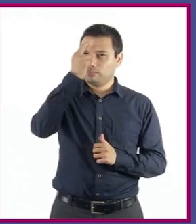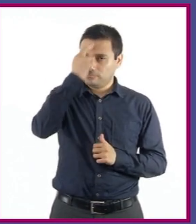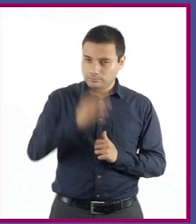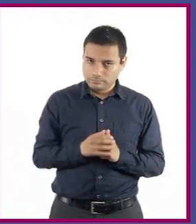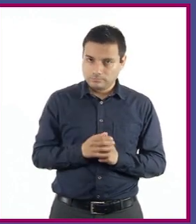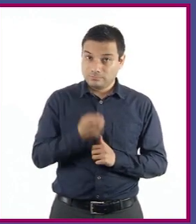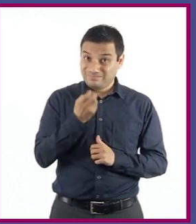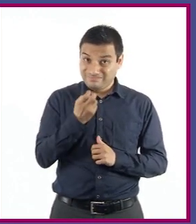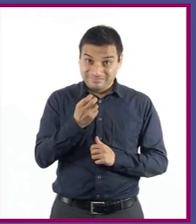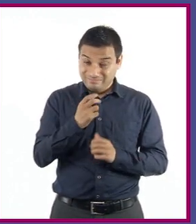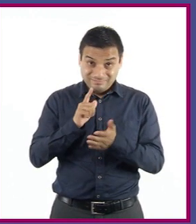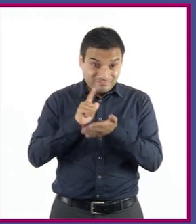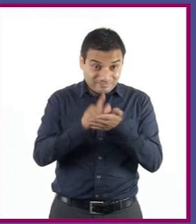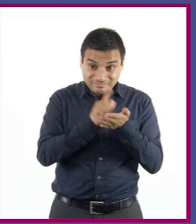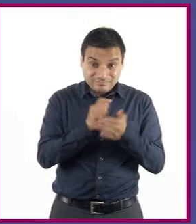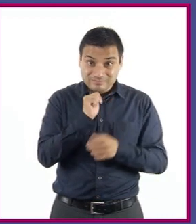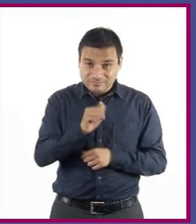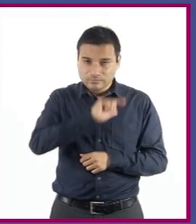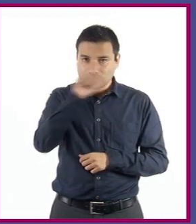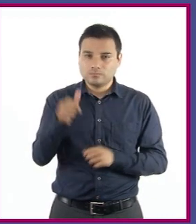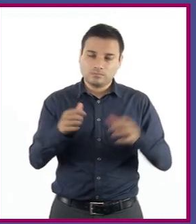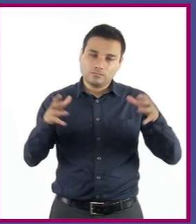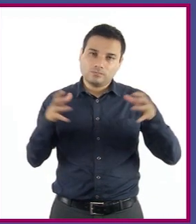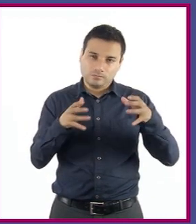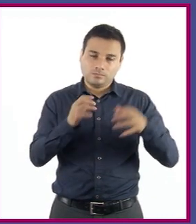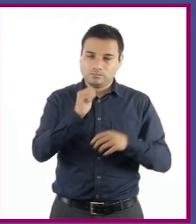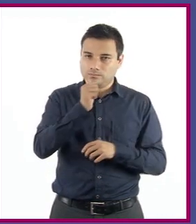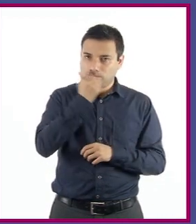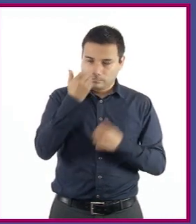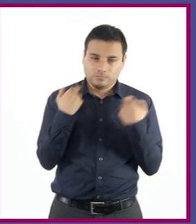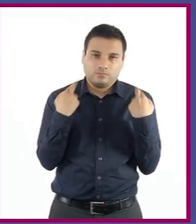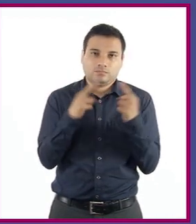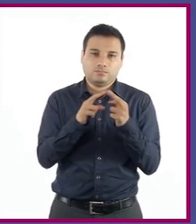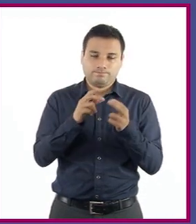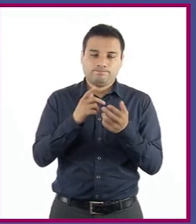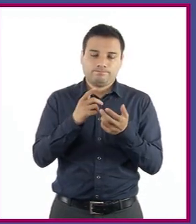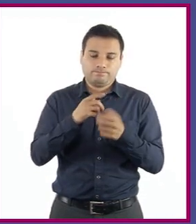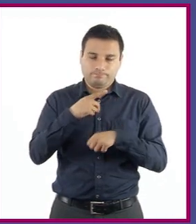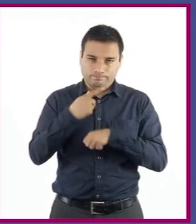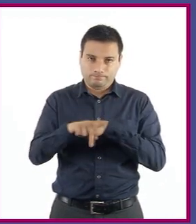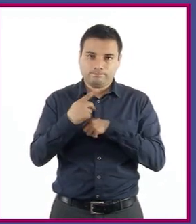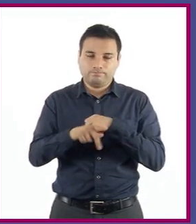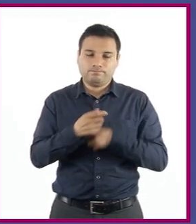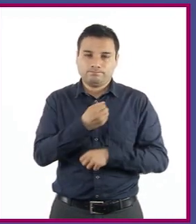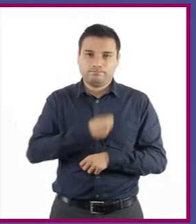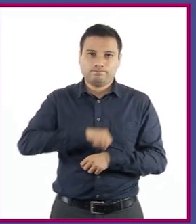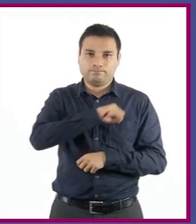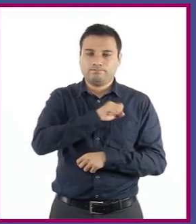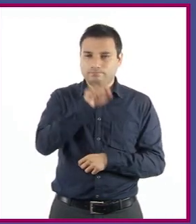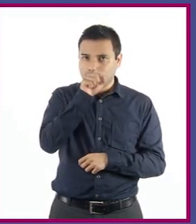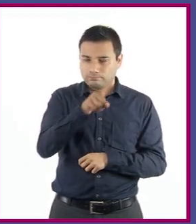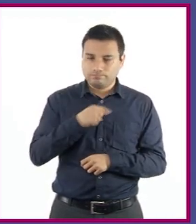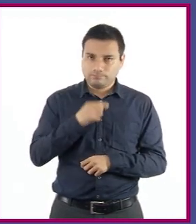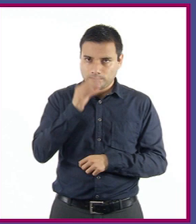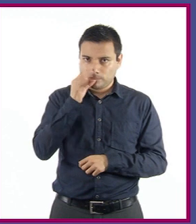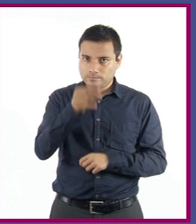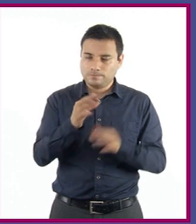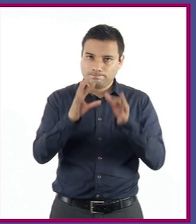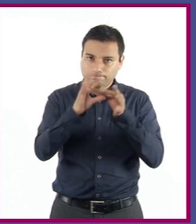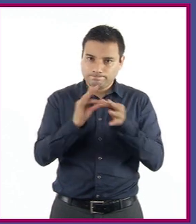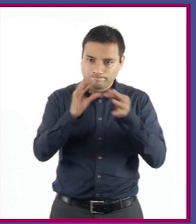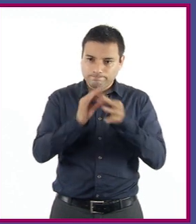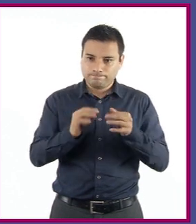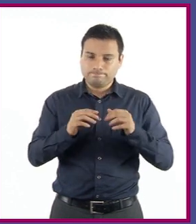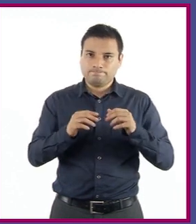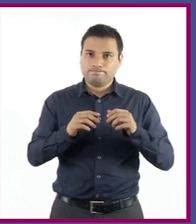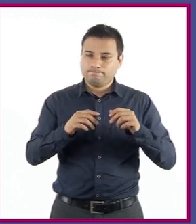esto implica para la salud de la comunidad escolar. De la misma manera, consideramos que la escuela debe tomar cartas